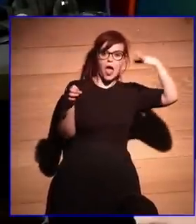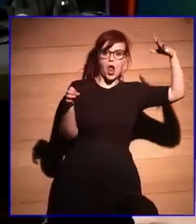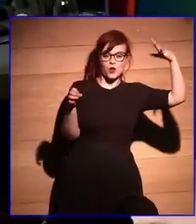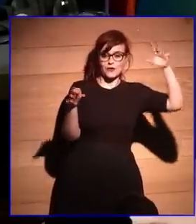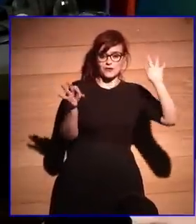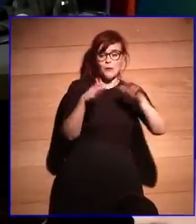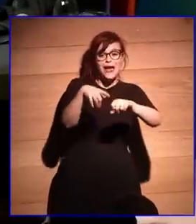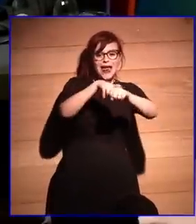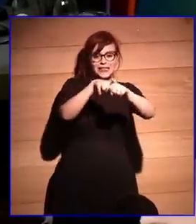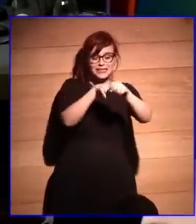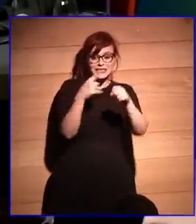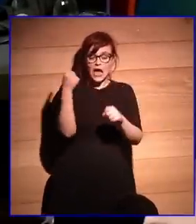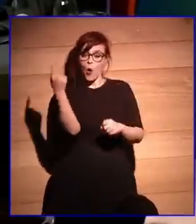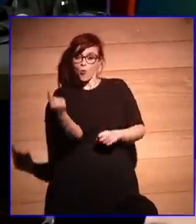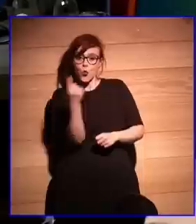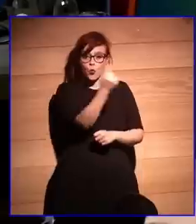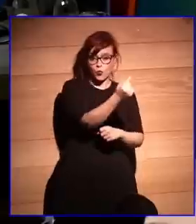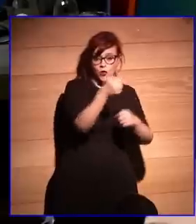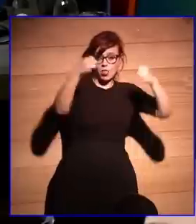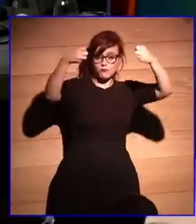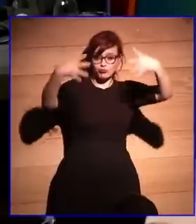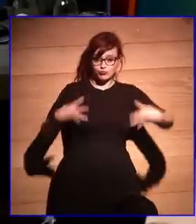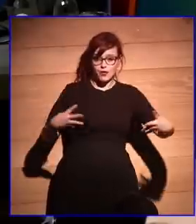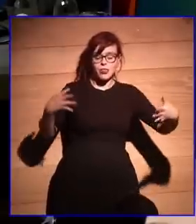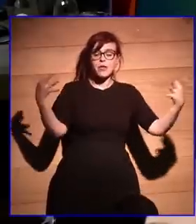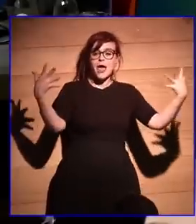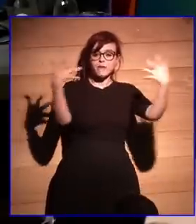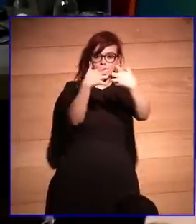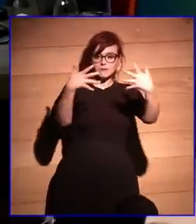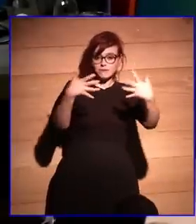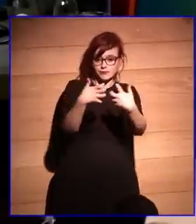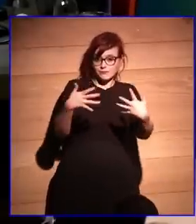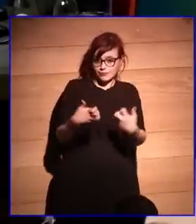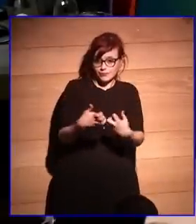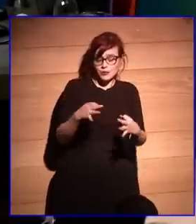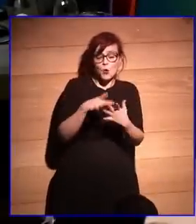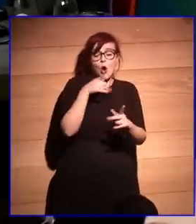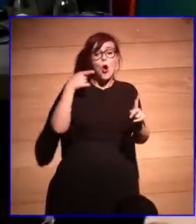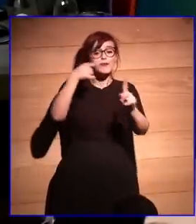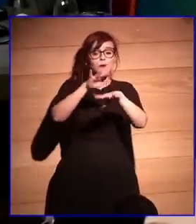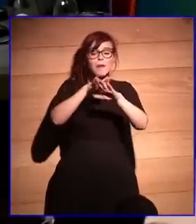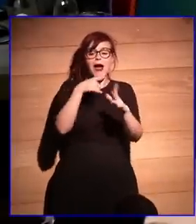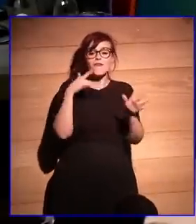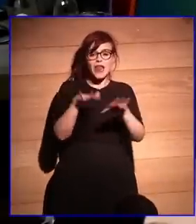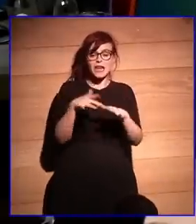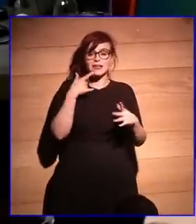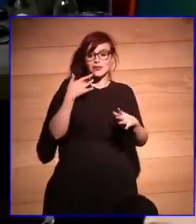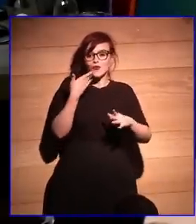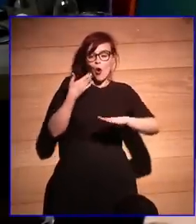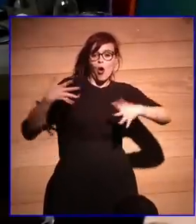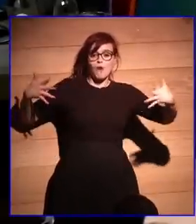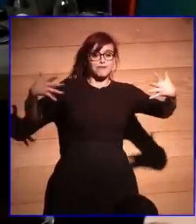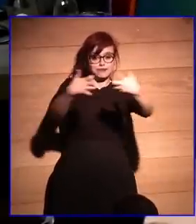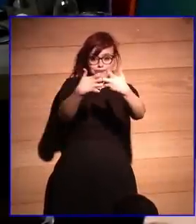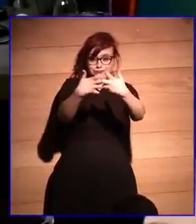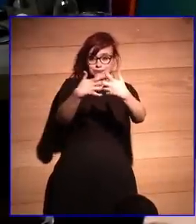características que tengan uno y otro sean opuestas de manera que aquello se convierta en un choque de trenes.